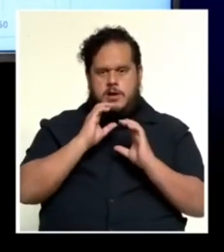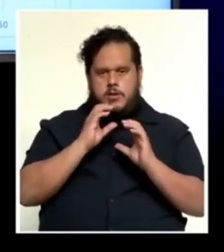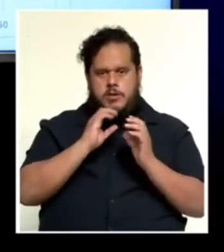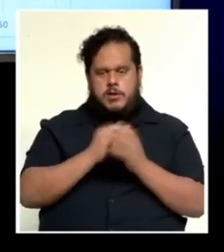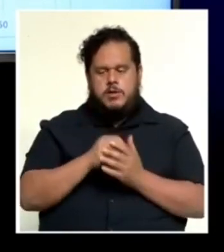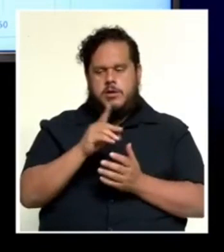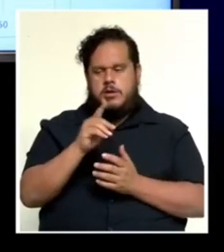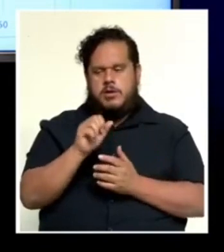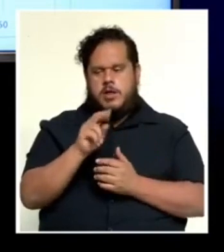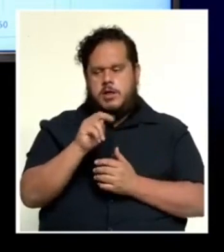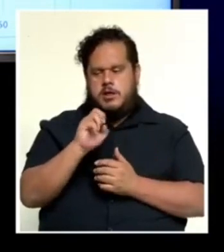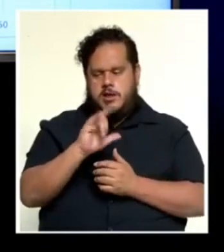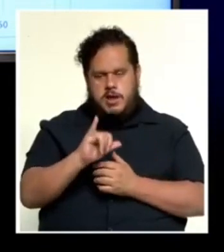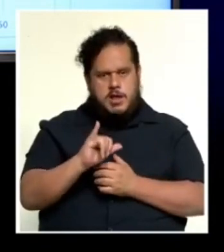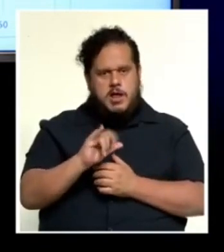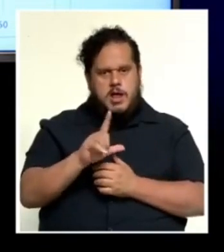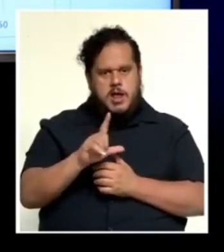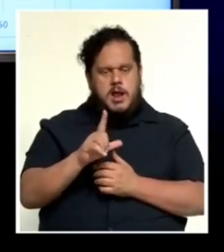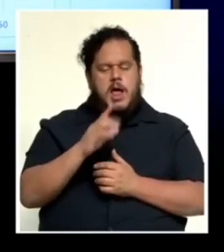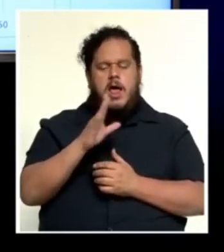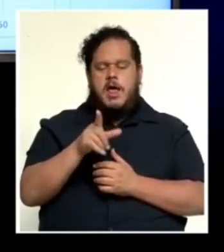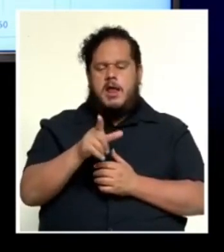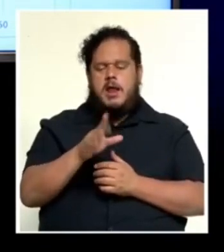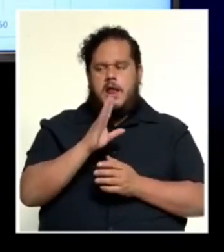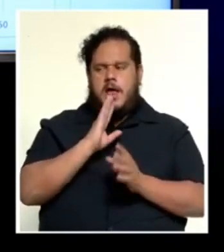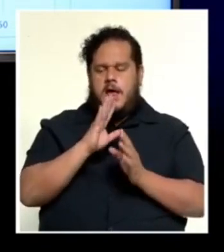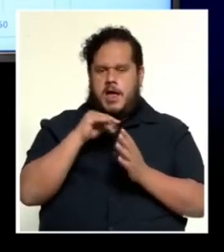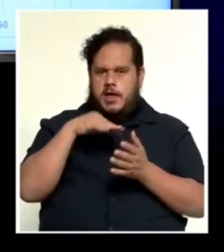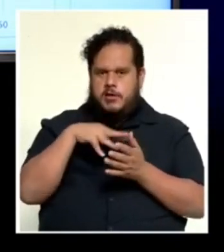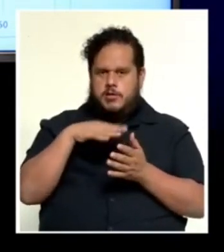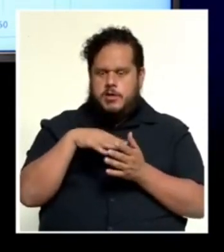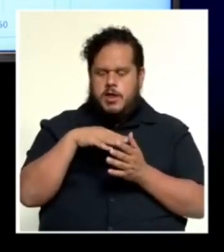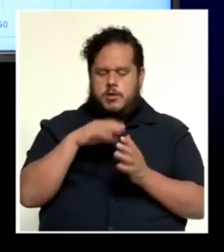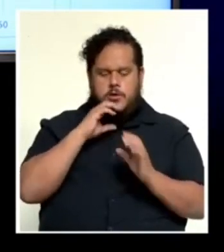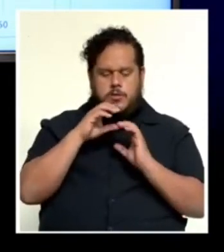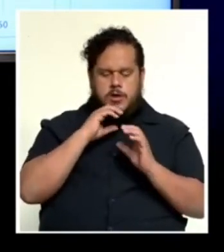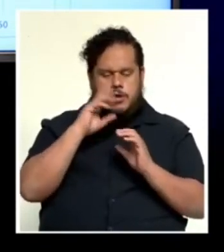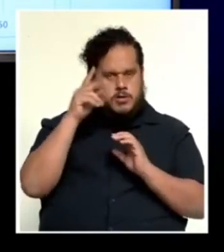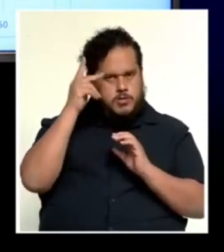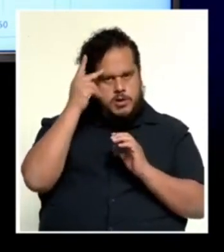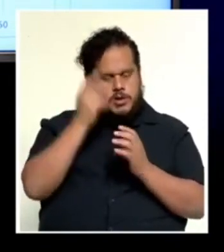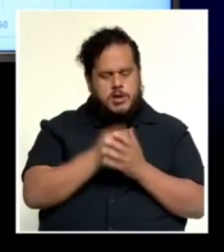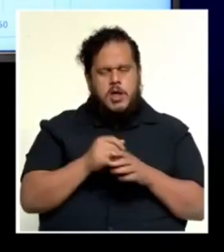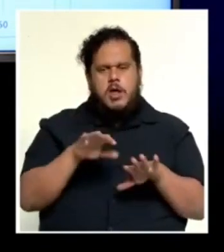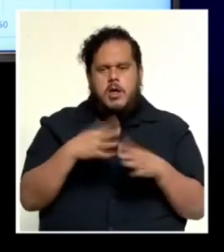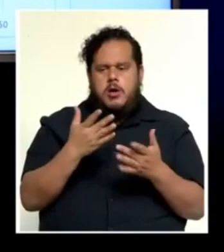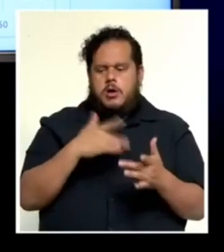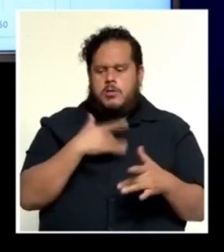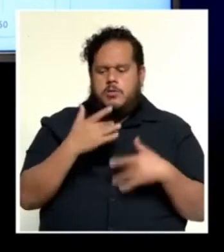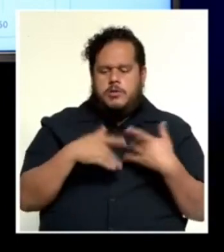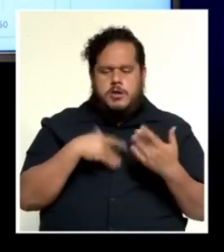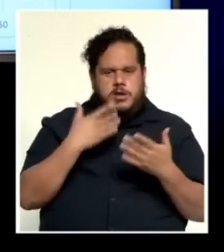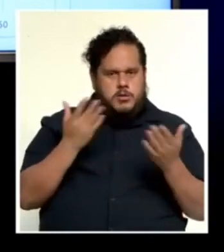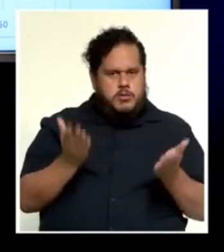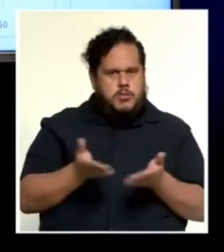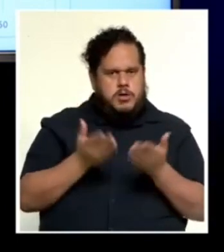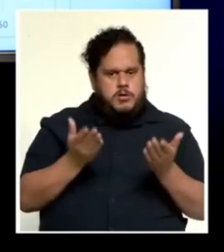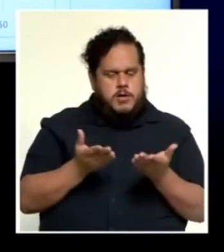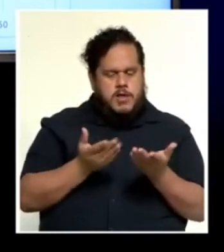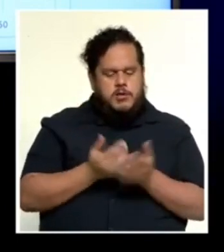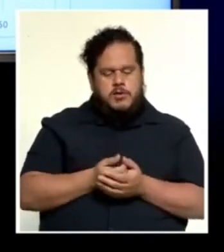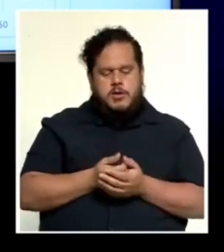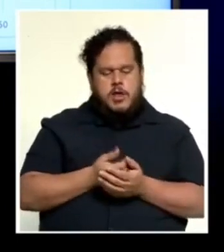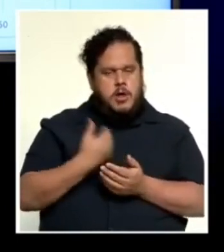ha estudiado comunicación política, tiene que ver con cómo nos sentimos motivados o